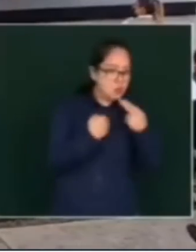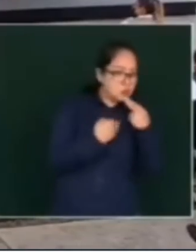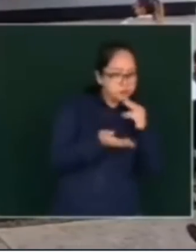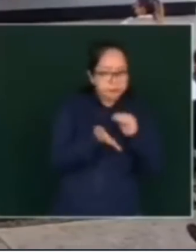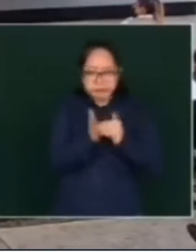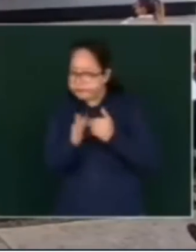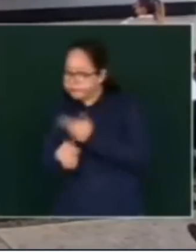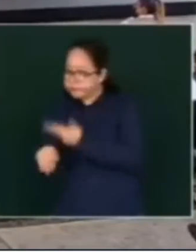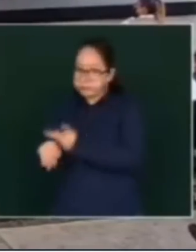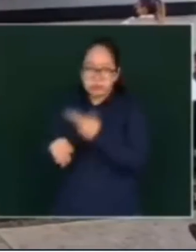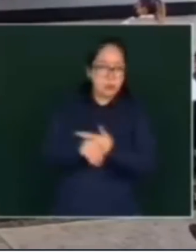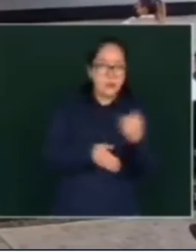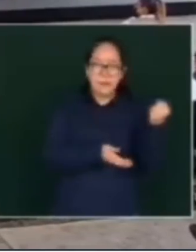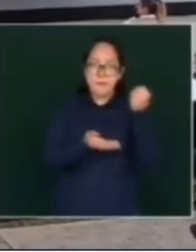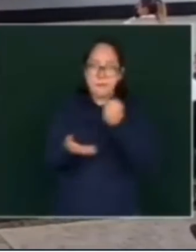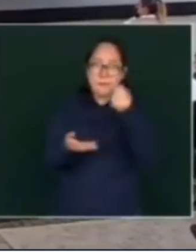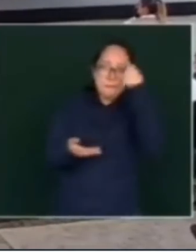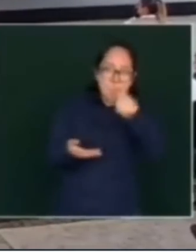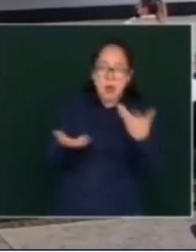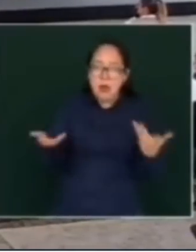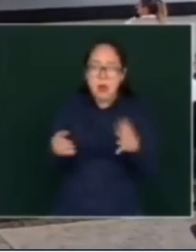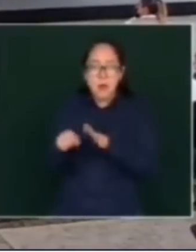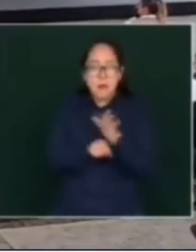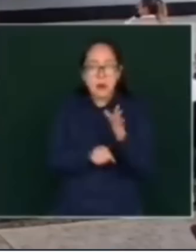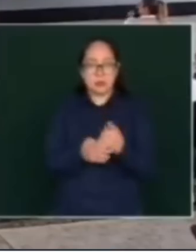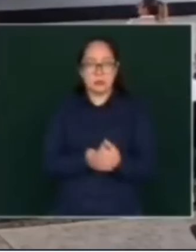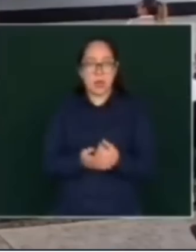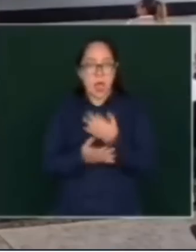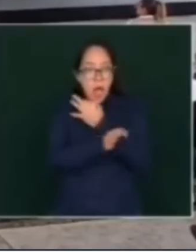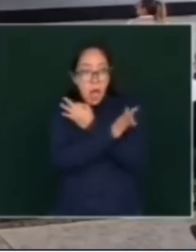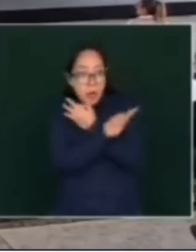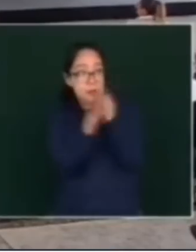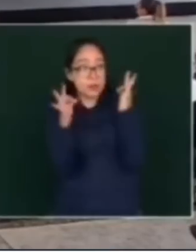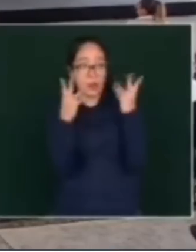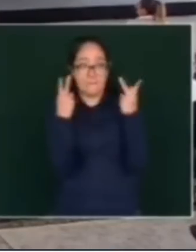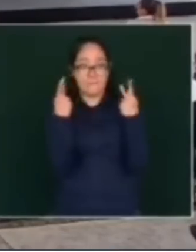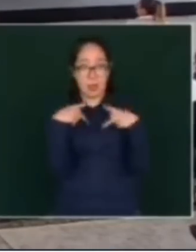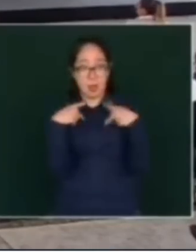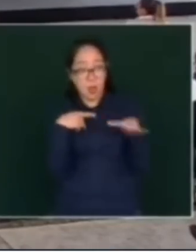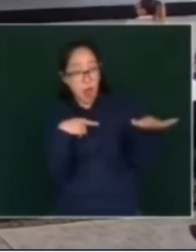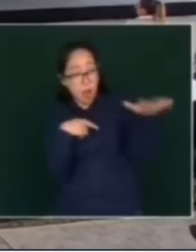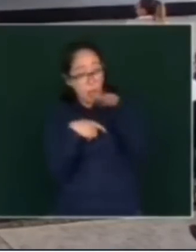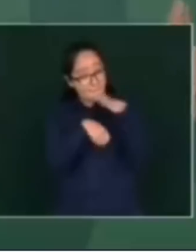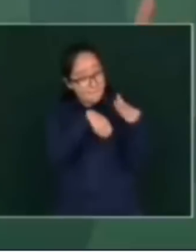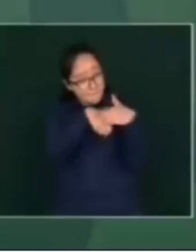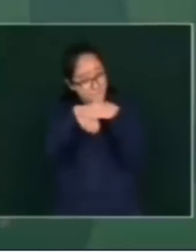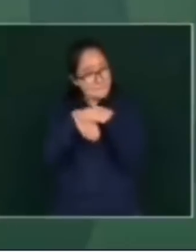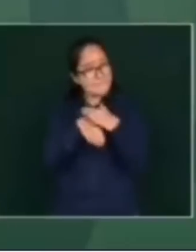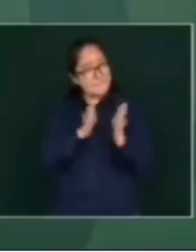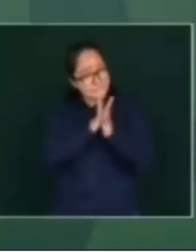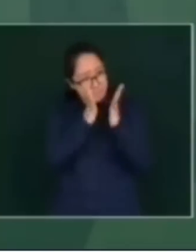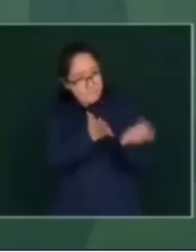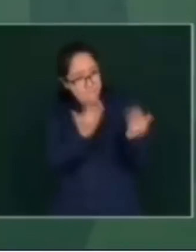senadores del Senado de México. Al día siguiente los senadores de la oposición quisieron hacer lo mismo,